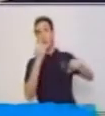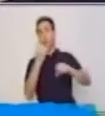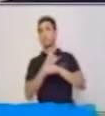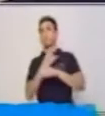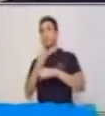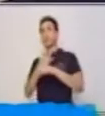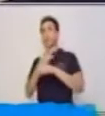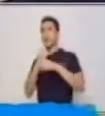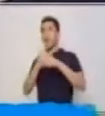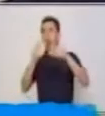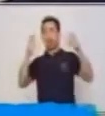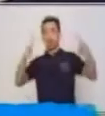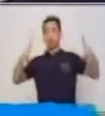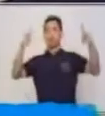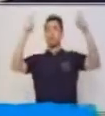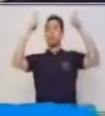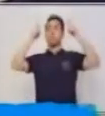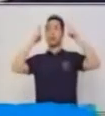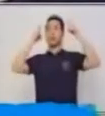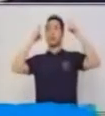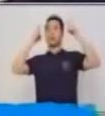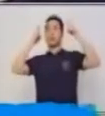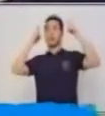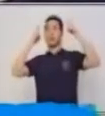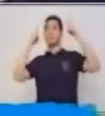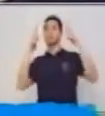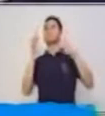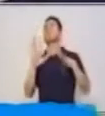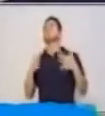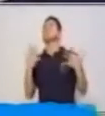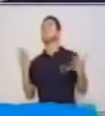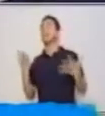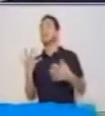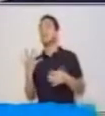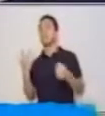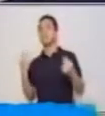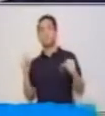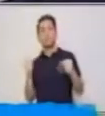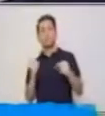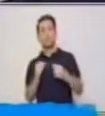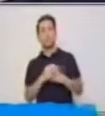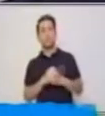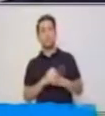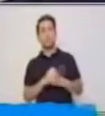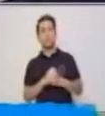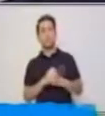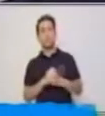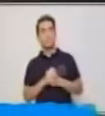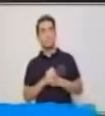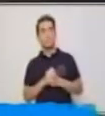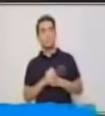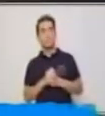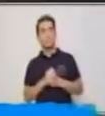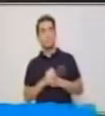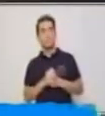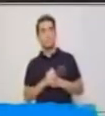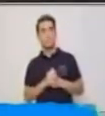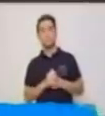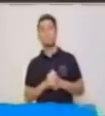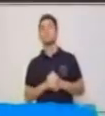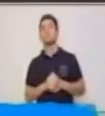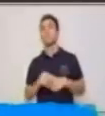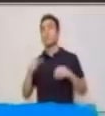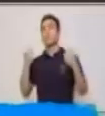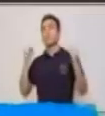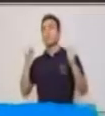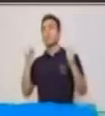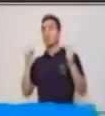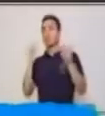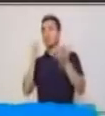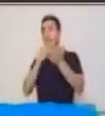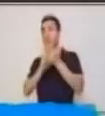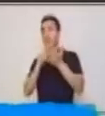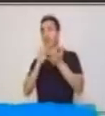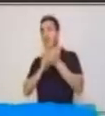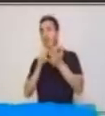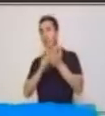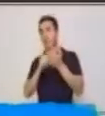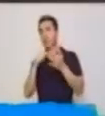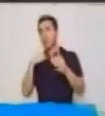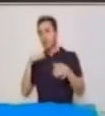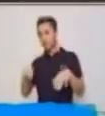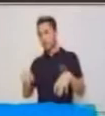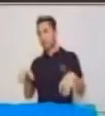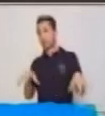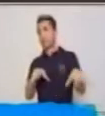Pero primero, lo que vamos a hacer es lo siguiente. Vamos a evaluarnos en nuestra